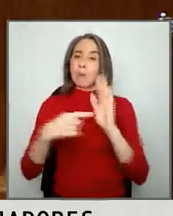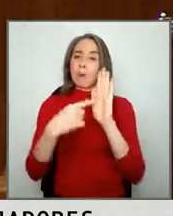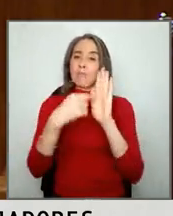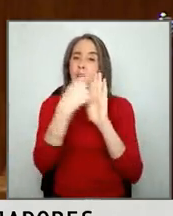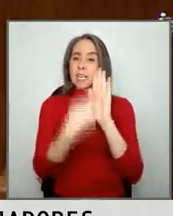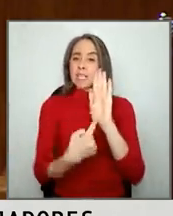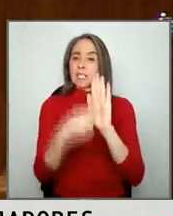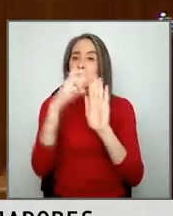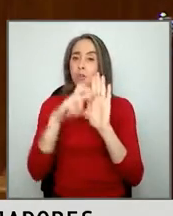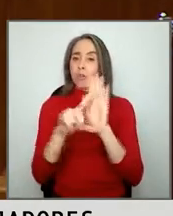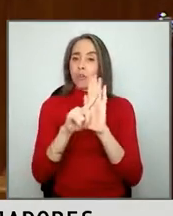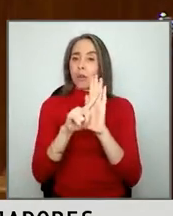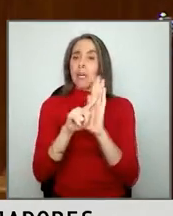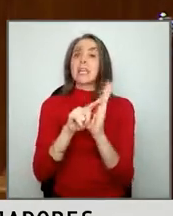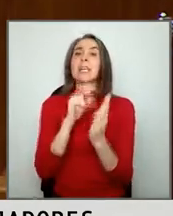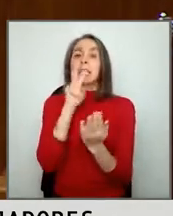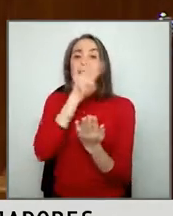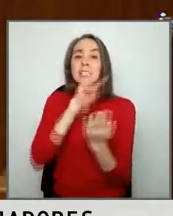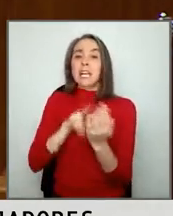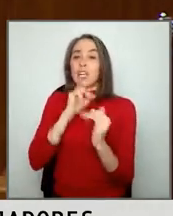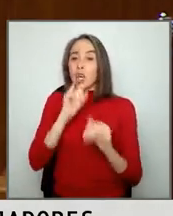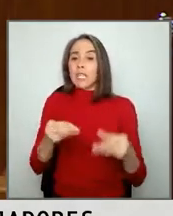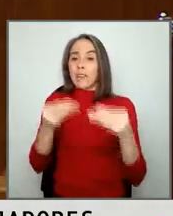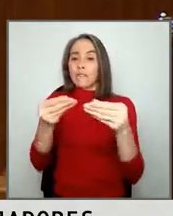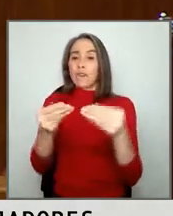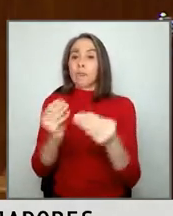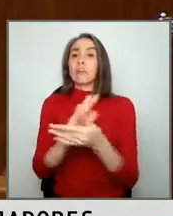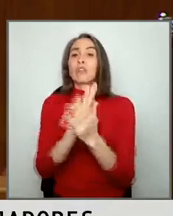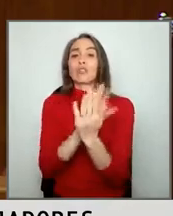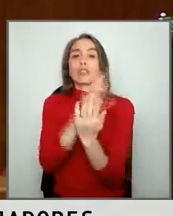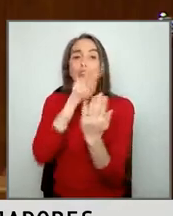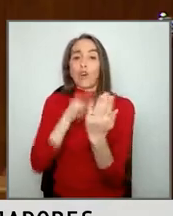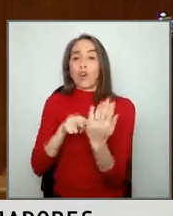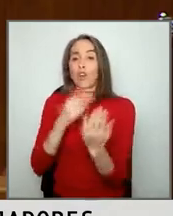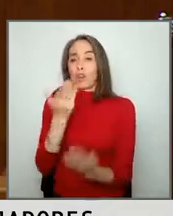en informe es todo cuanto puedo informar gracias